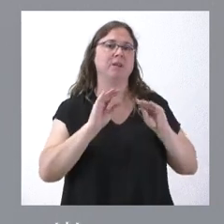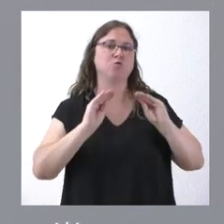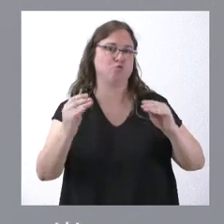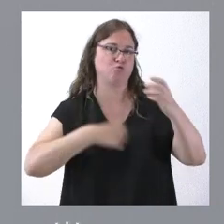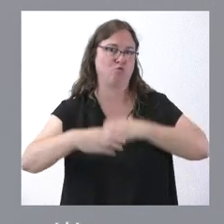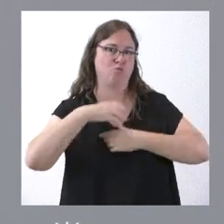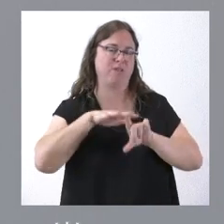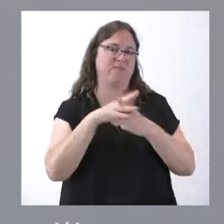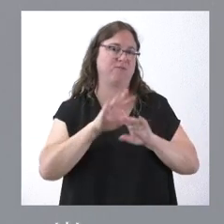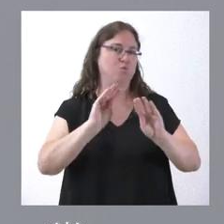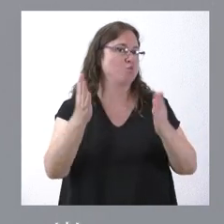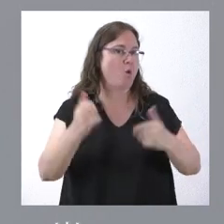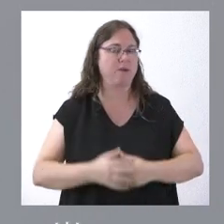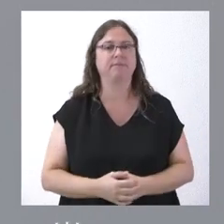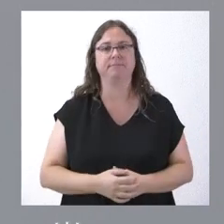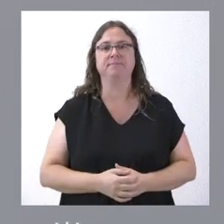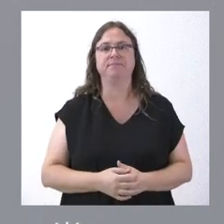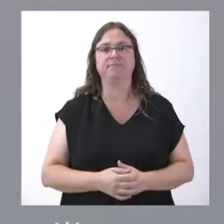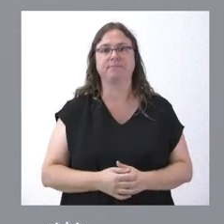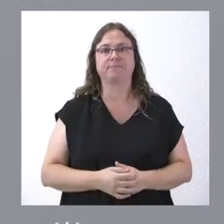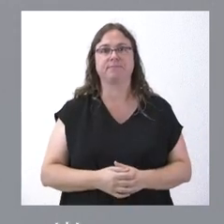de subsistencia.